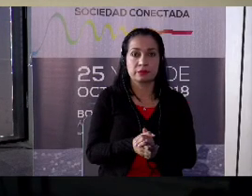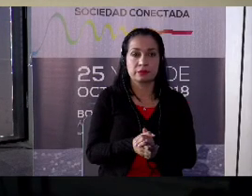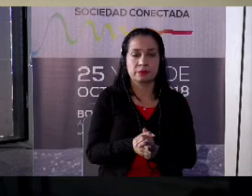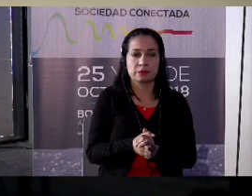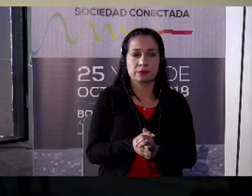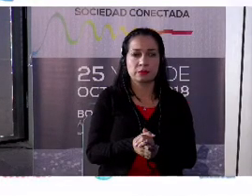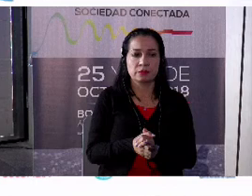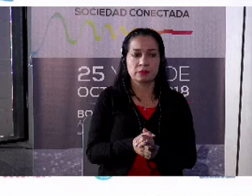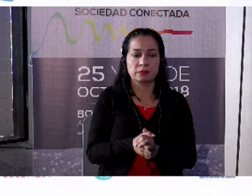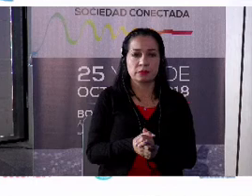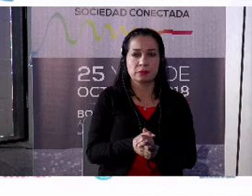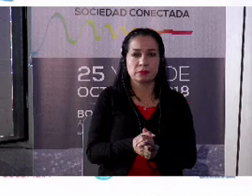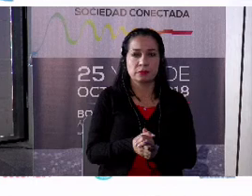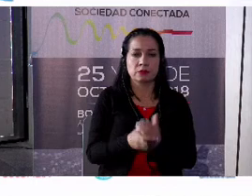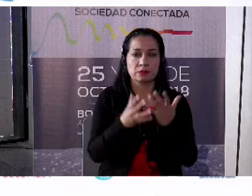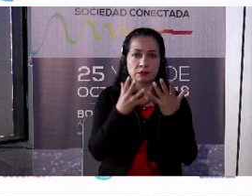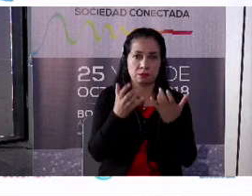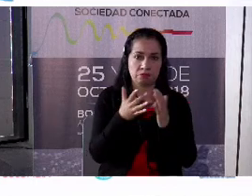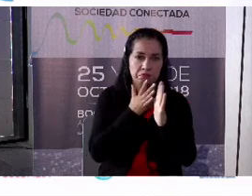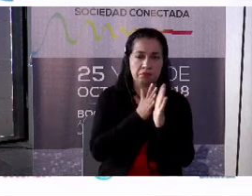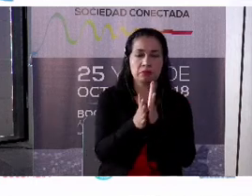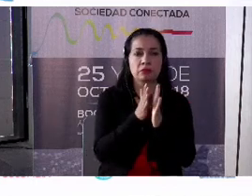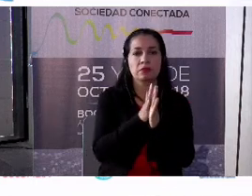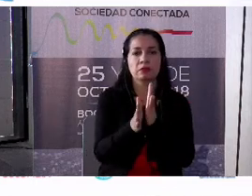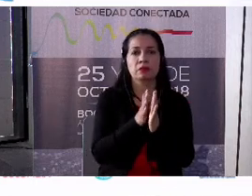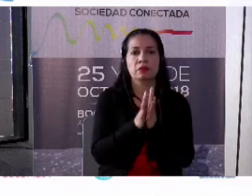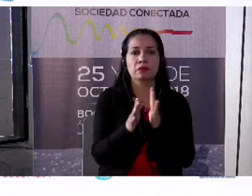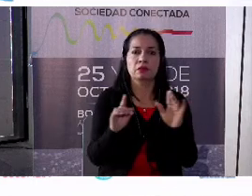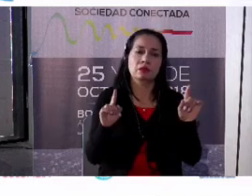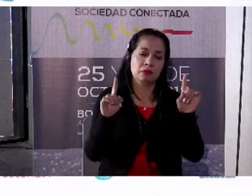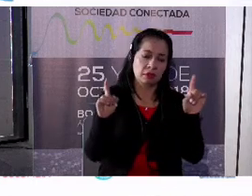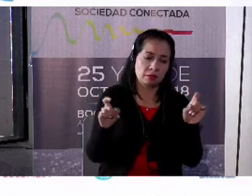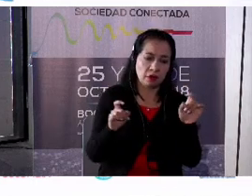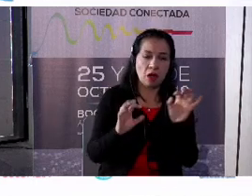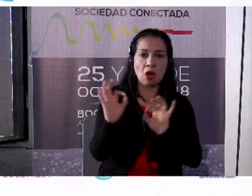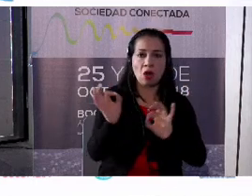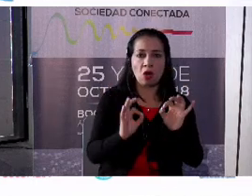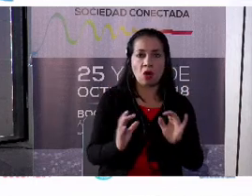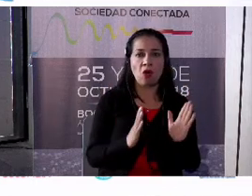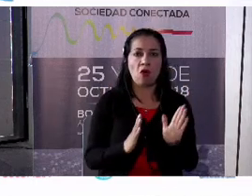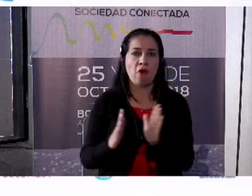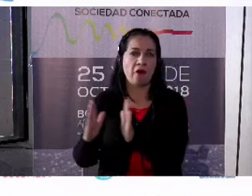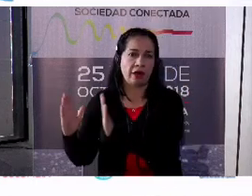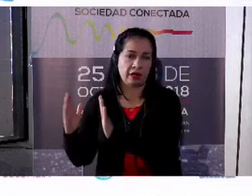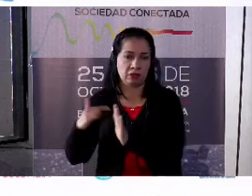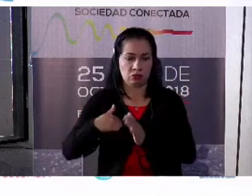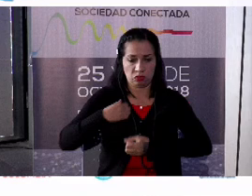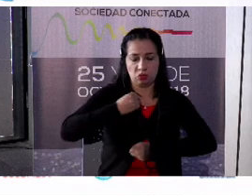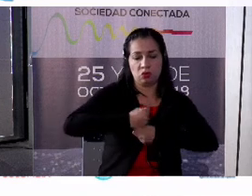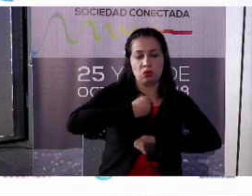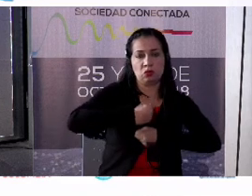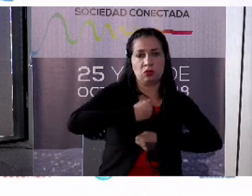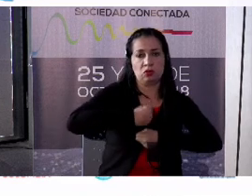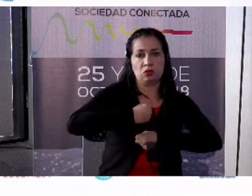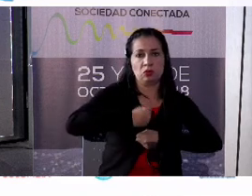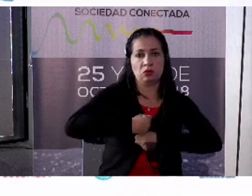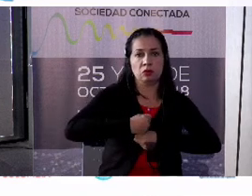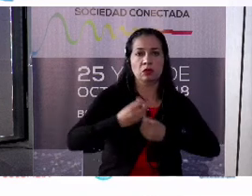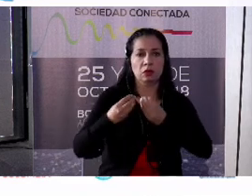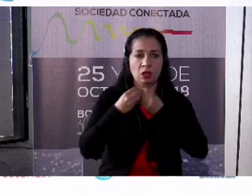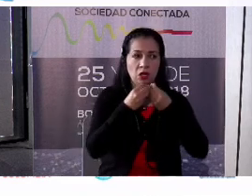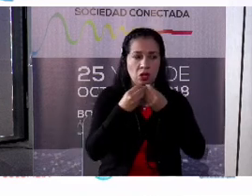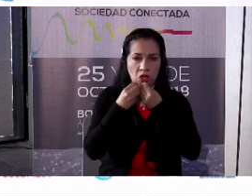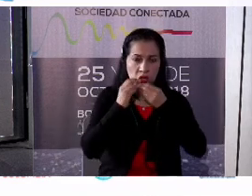siguientes me gustaría hablar un poco acerca organización para la cual trajo es el consejo para la